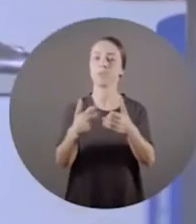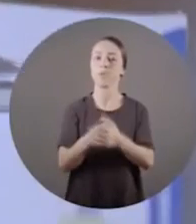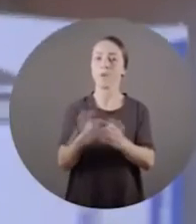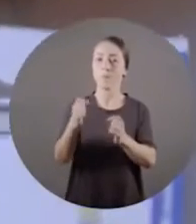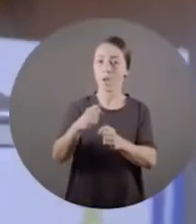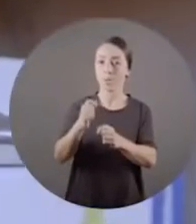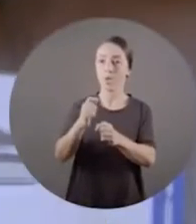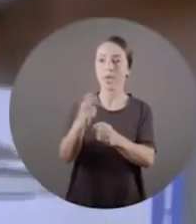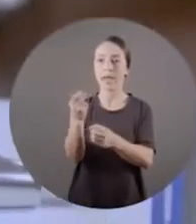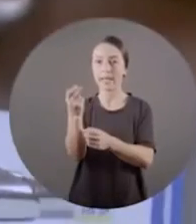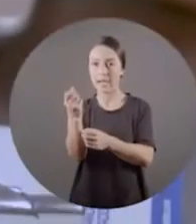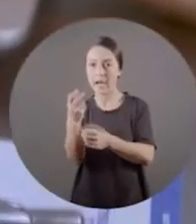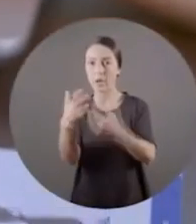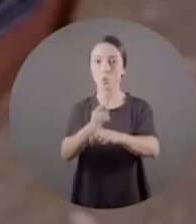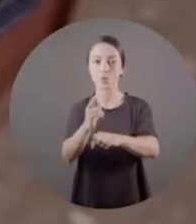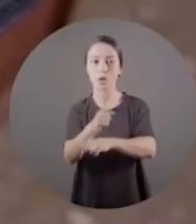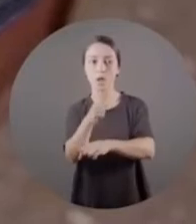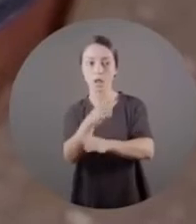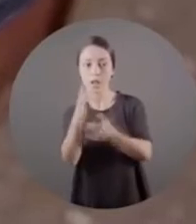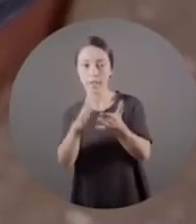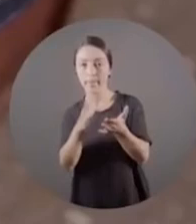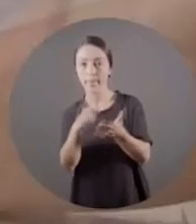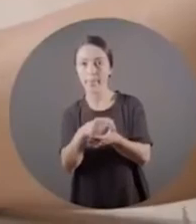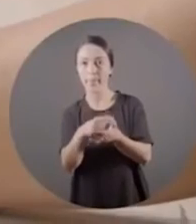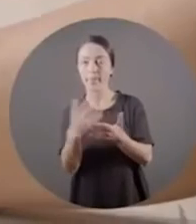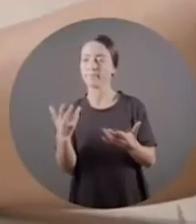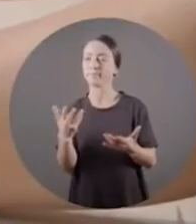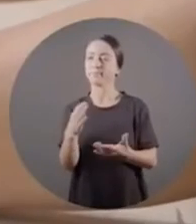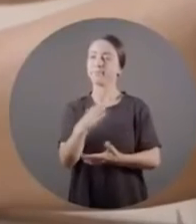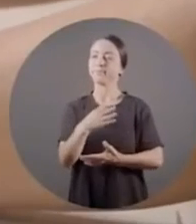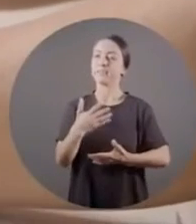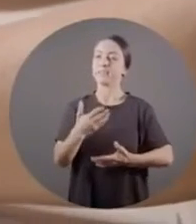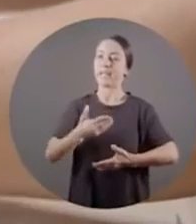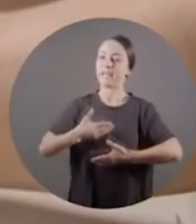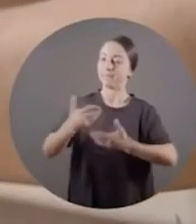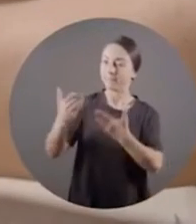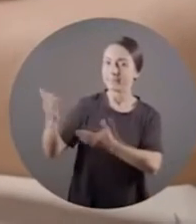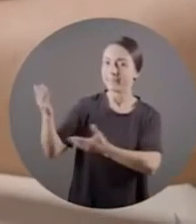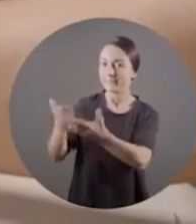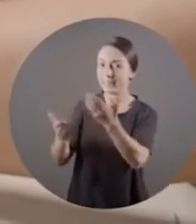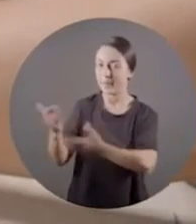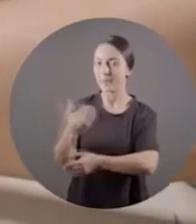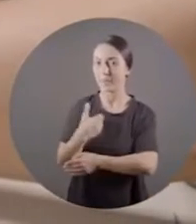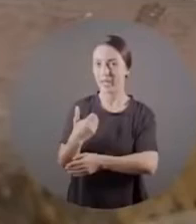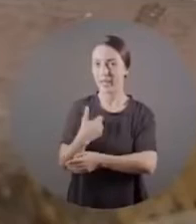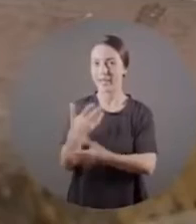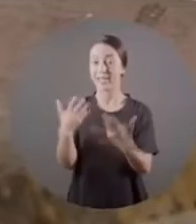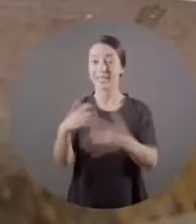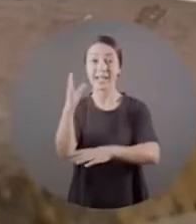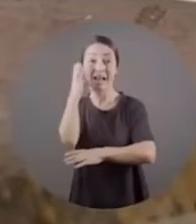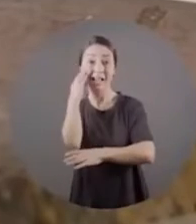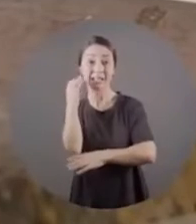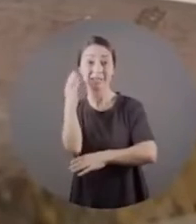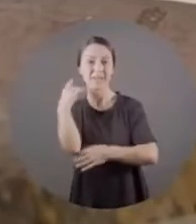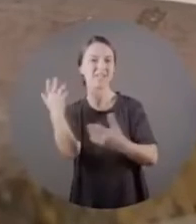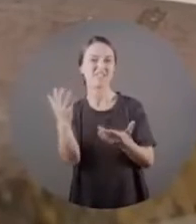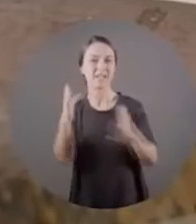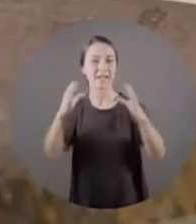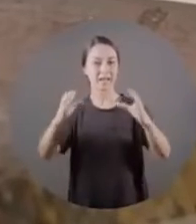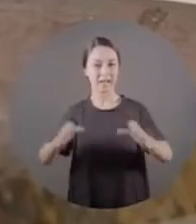presentaron requerimientos especiales para dar continuidad a sus negocios durante la crisis por la COVID-19.